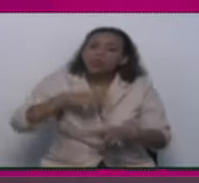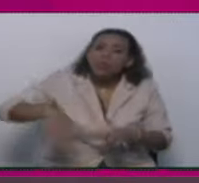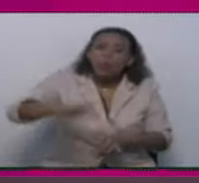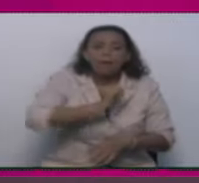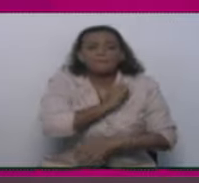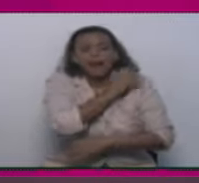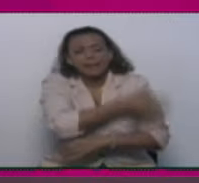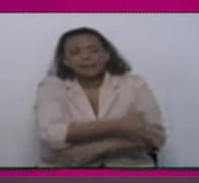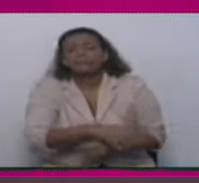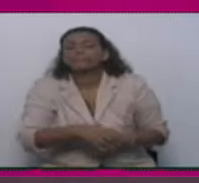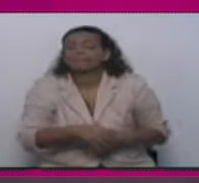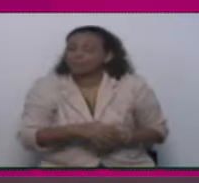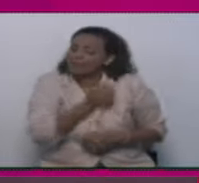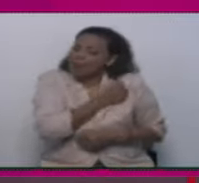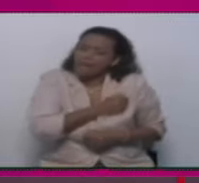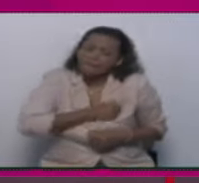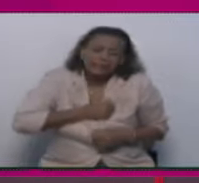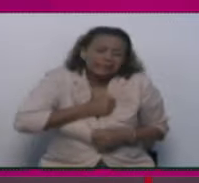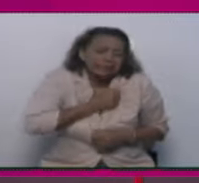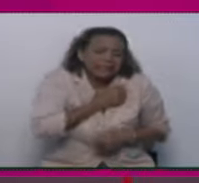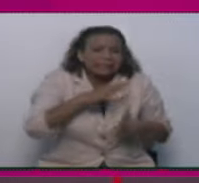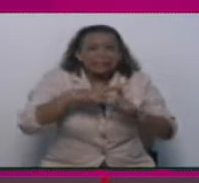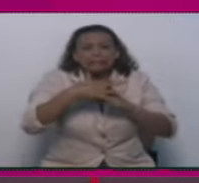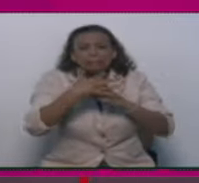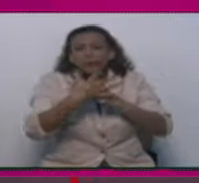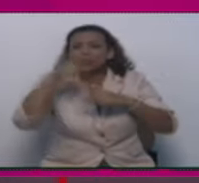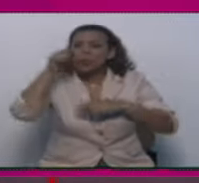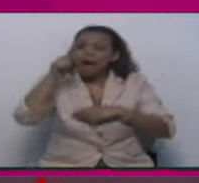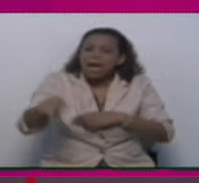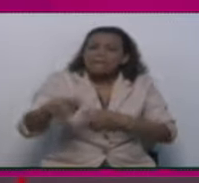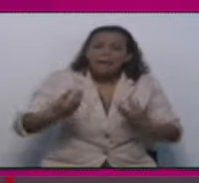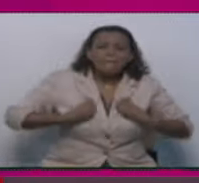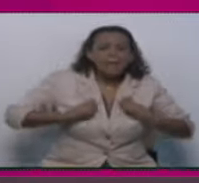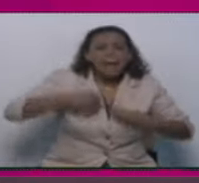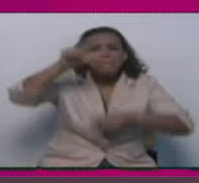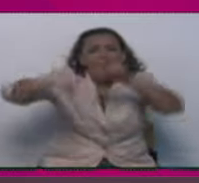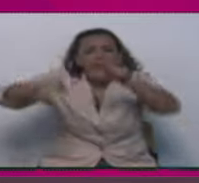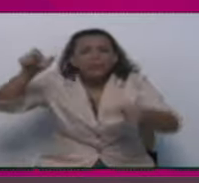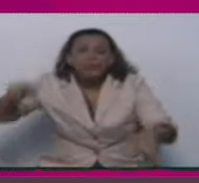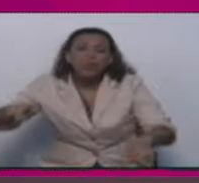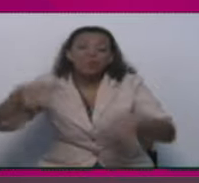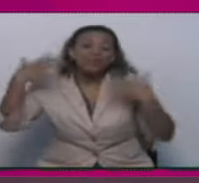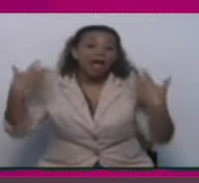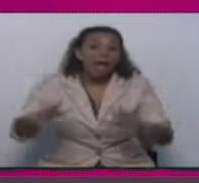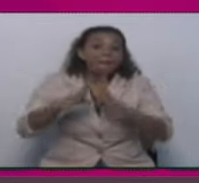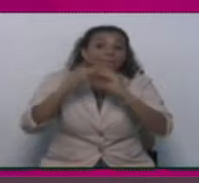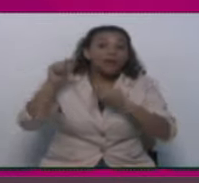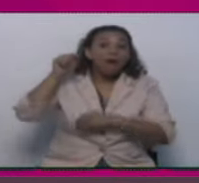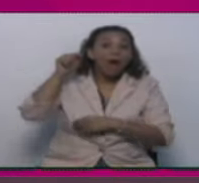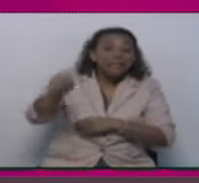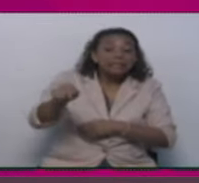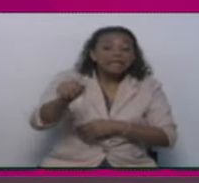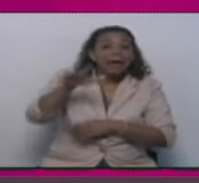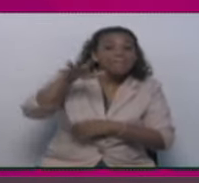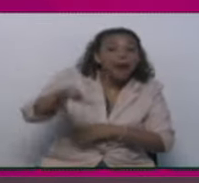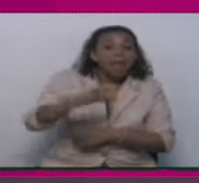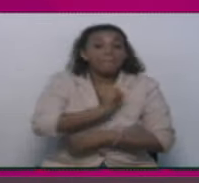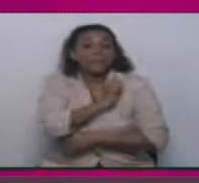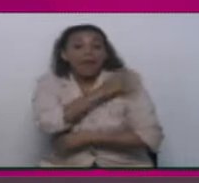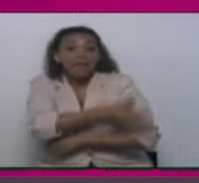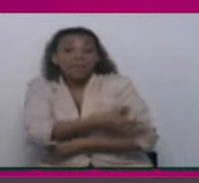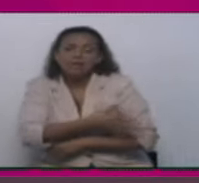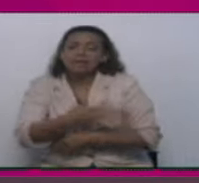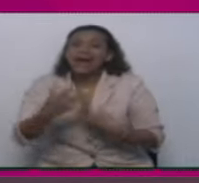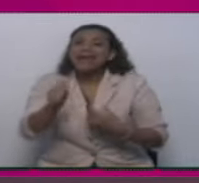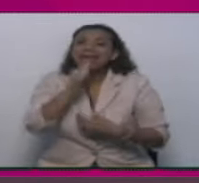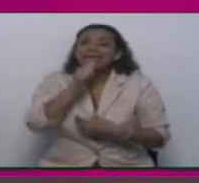Palestina. Es muy lamentable, señor presidente, lo que está ocurriendo, lo que está pasando, pero todo lo que está pasando, esto gracias